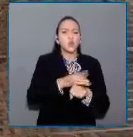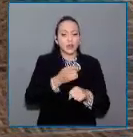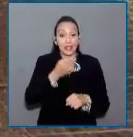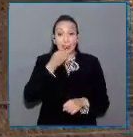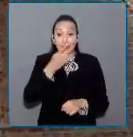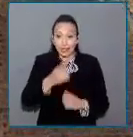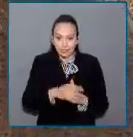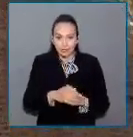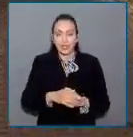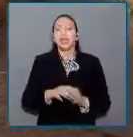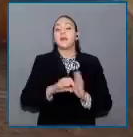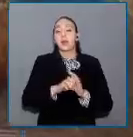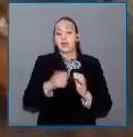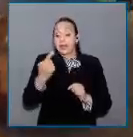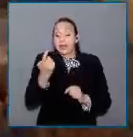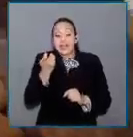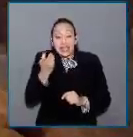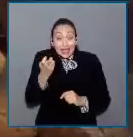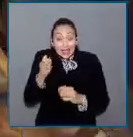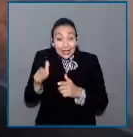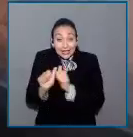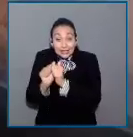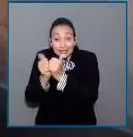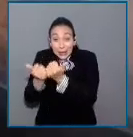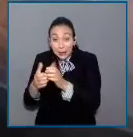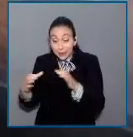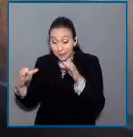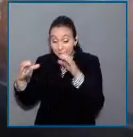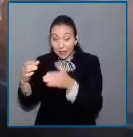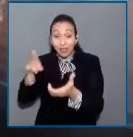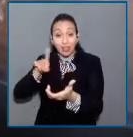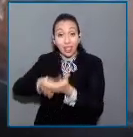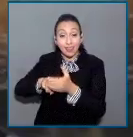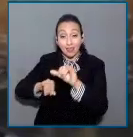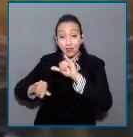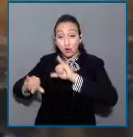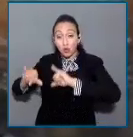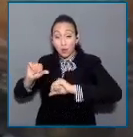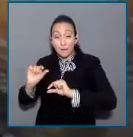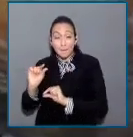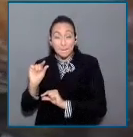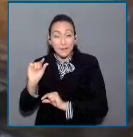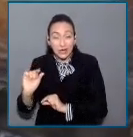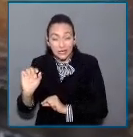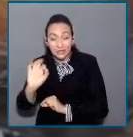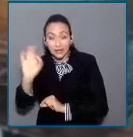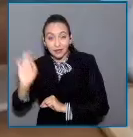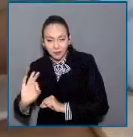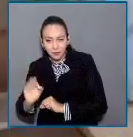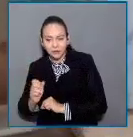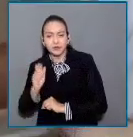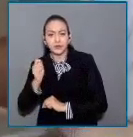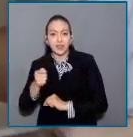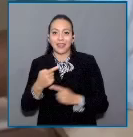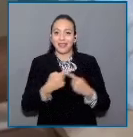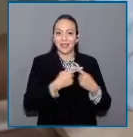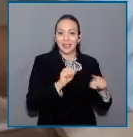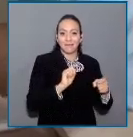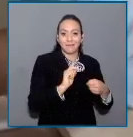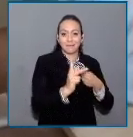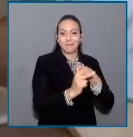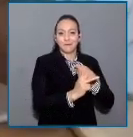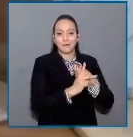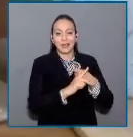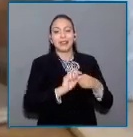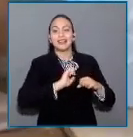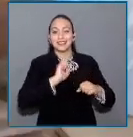pan especial del tipo de gravamen superreducido contradice el derecho de la Unión Europea al no ser perceptible por